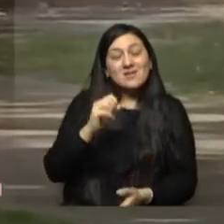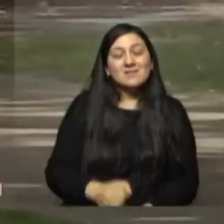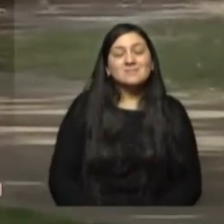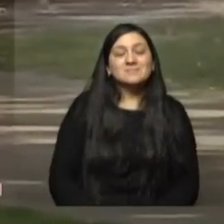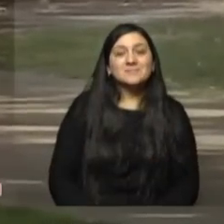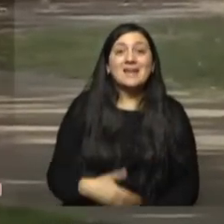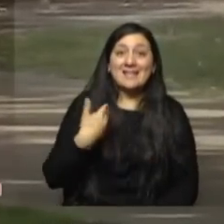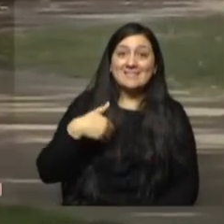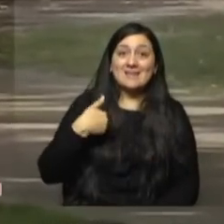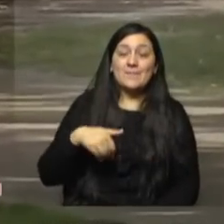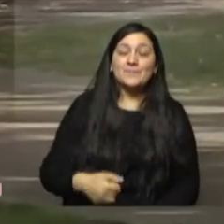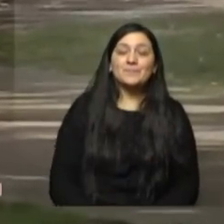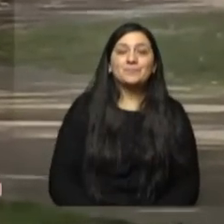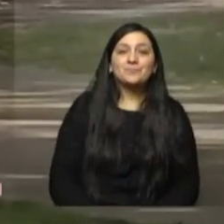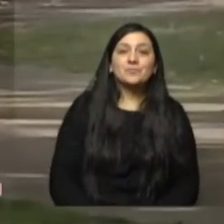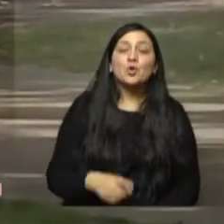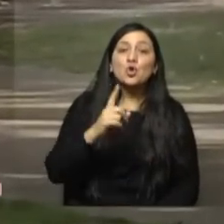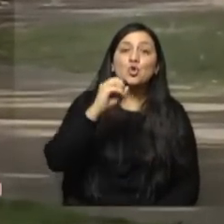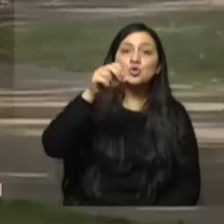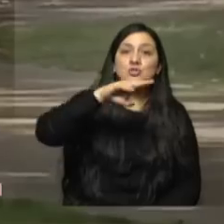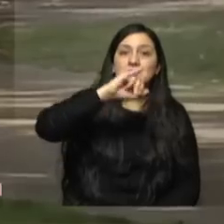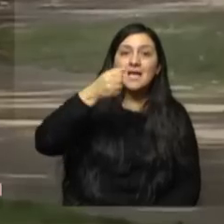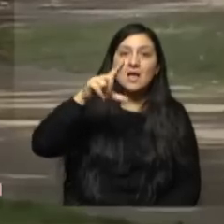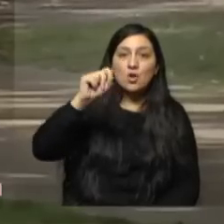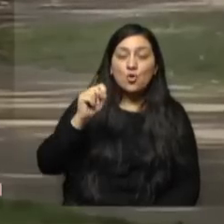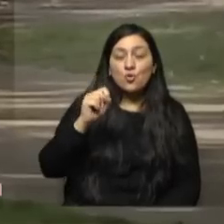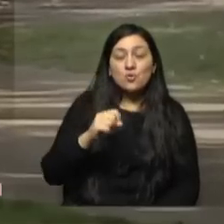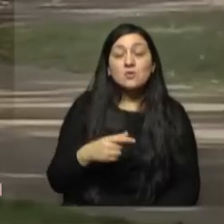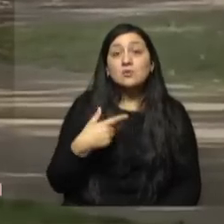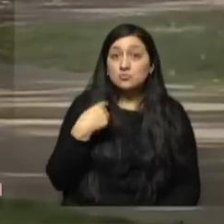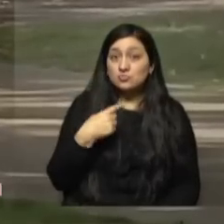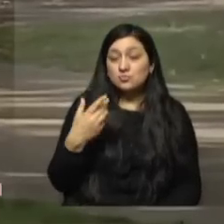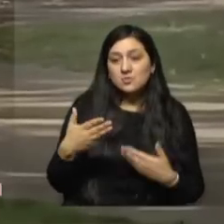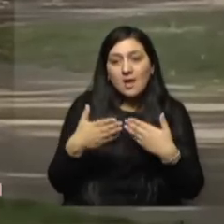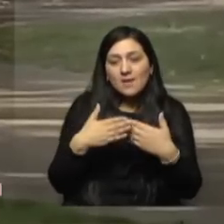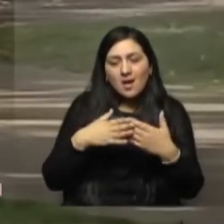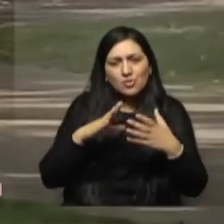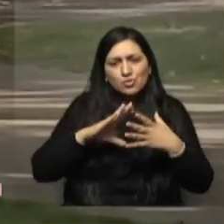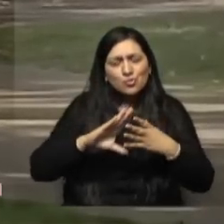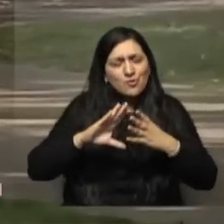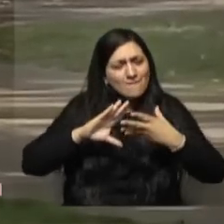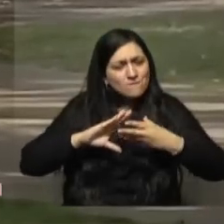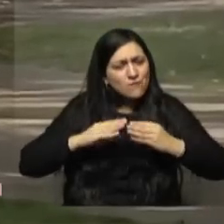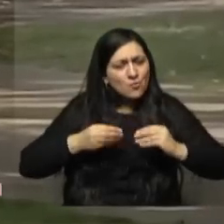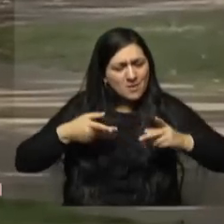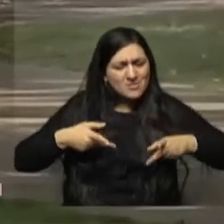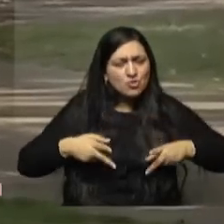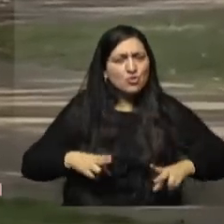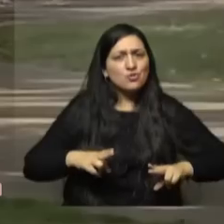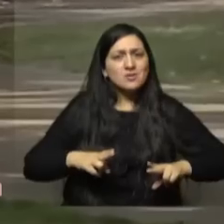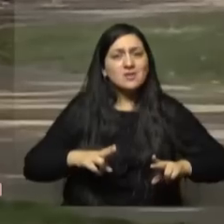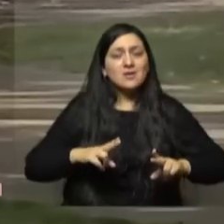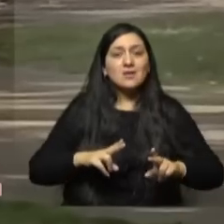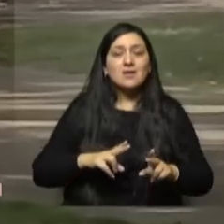Argentina. Entonces, con Gonzalo, en realidad, nos aproximamos a toda una metodología que tiene que ver con